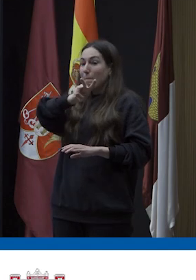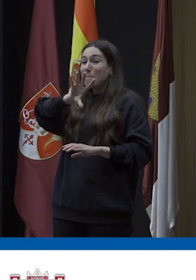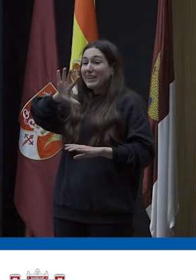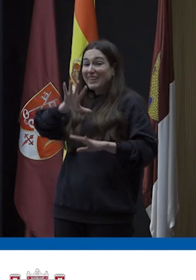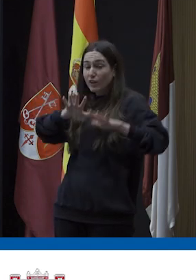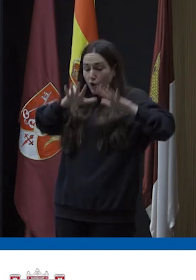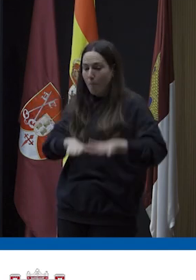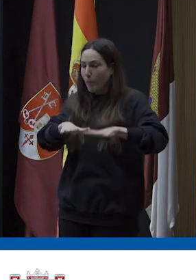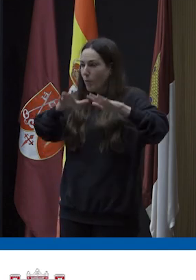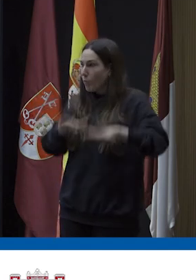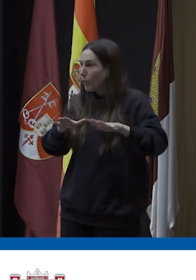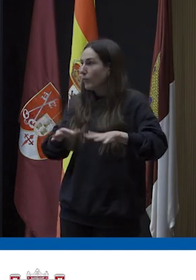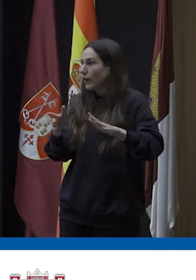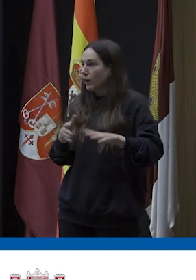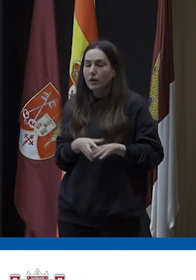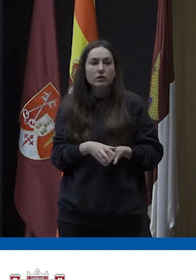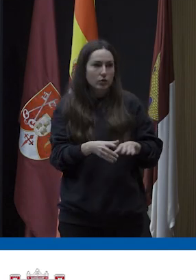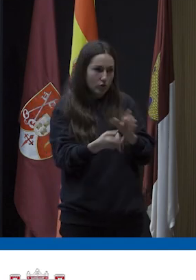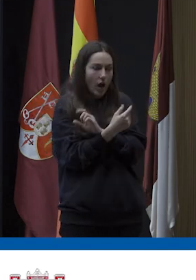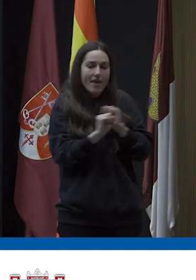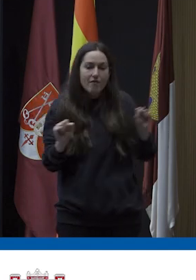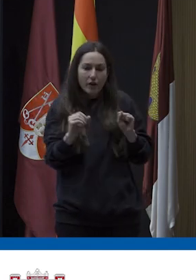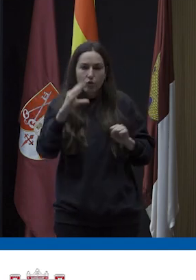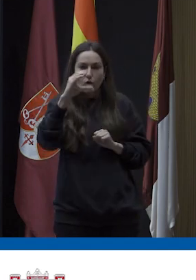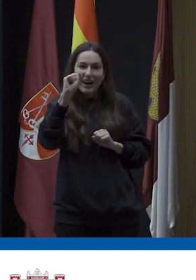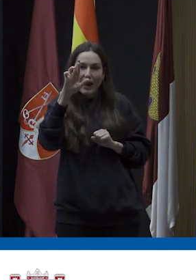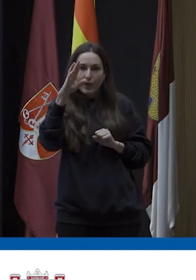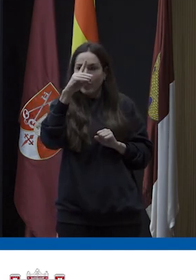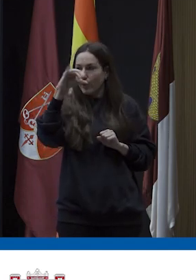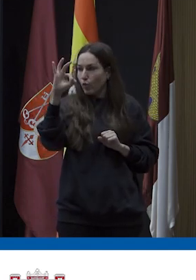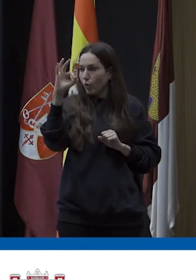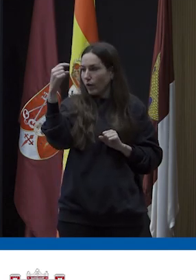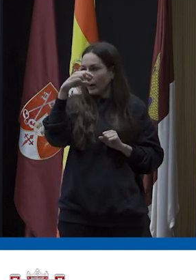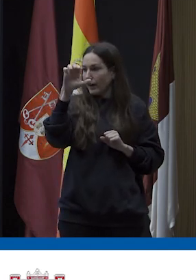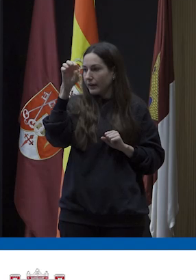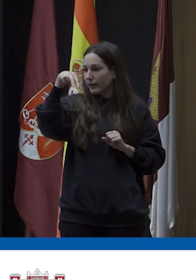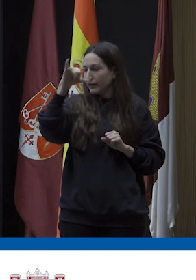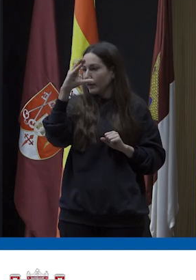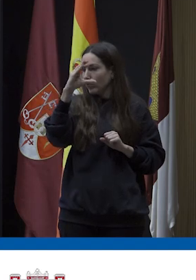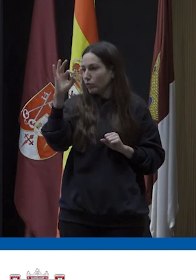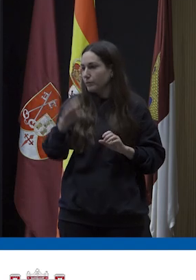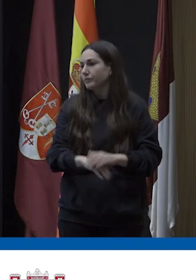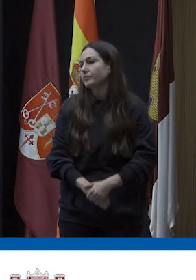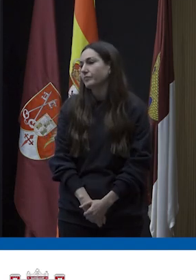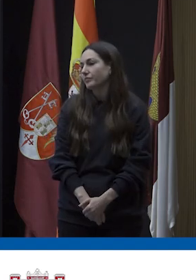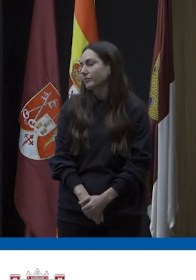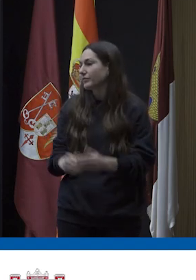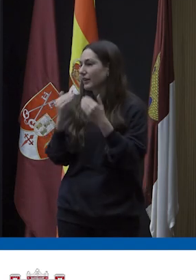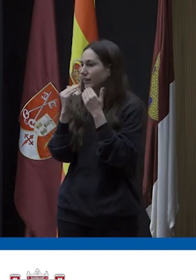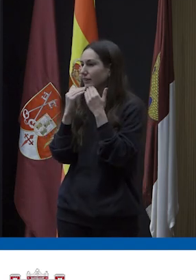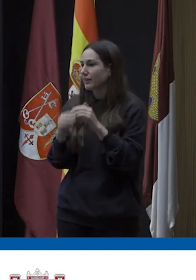para para arrancar el... Con shock cardiogénico. Sí. Y entonces a veces eso hay que ponerlo.